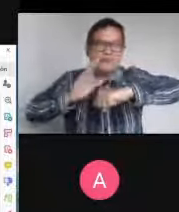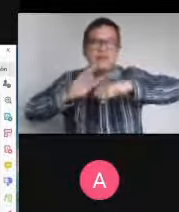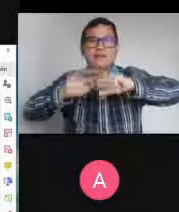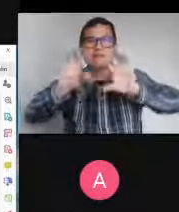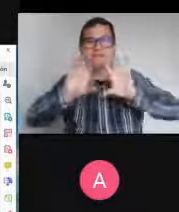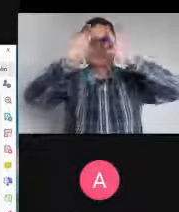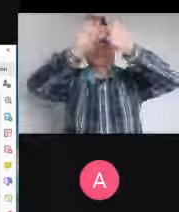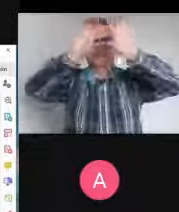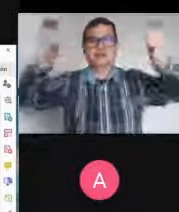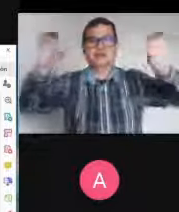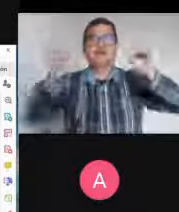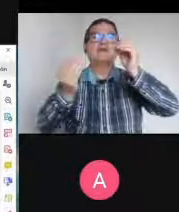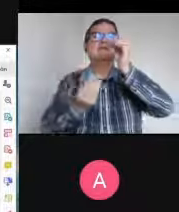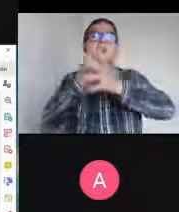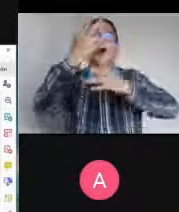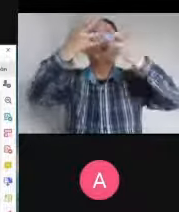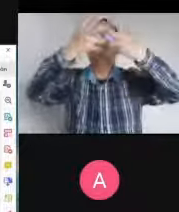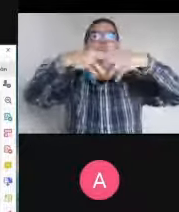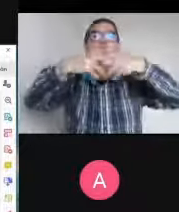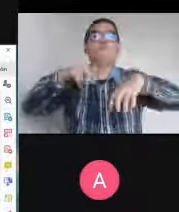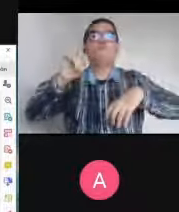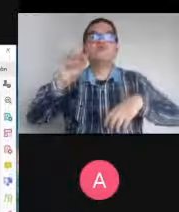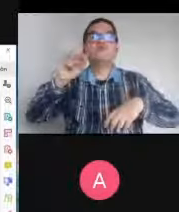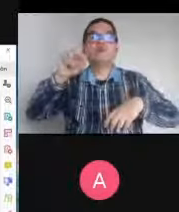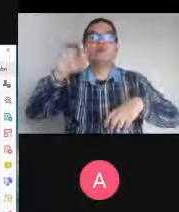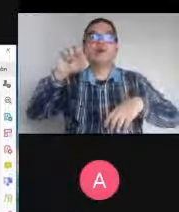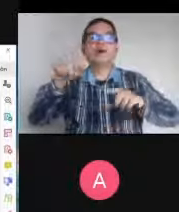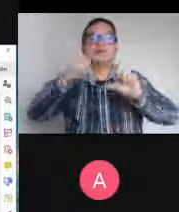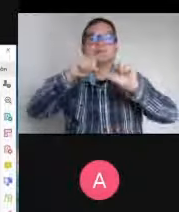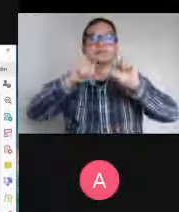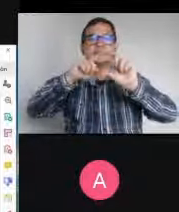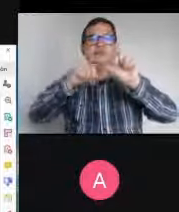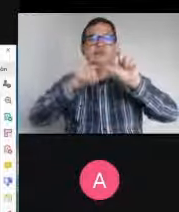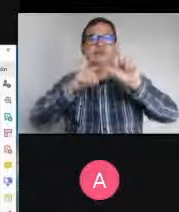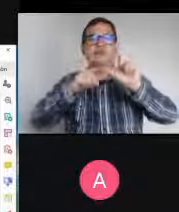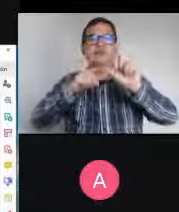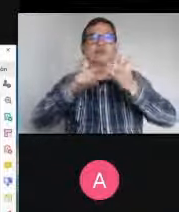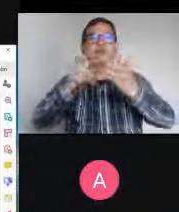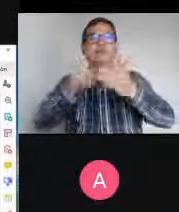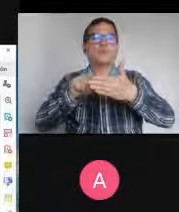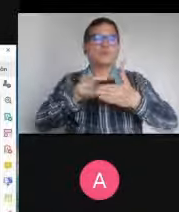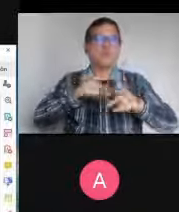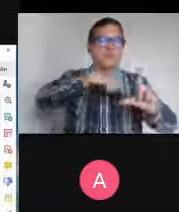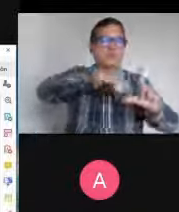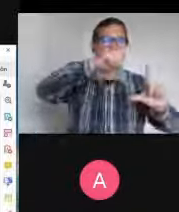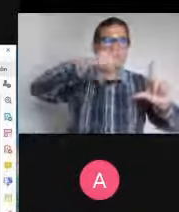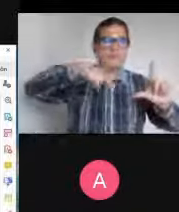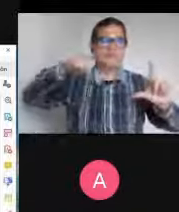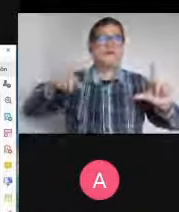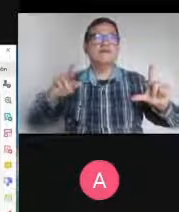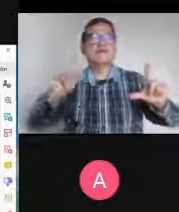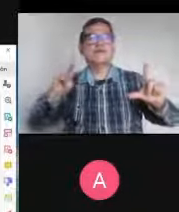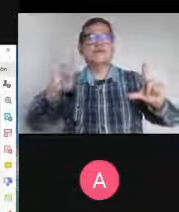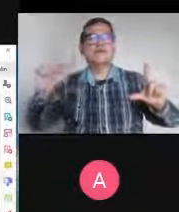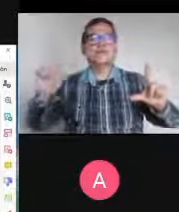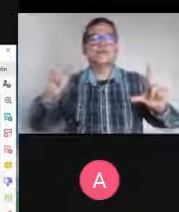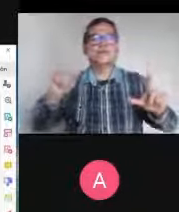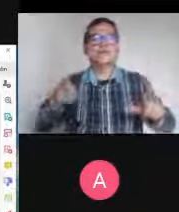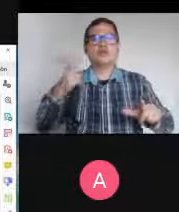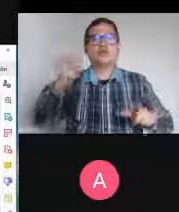generador de funciones. Tenemos un display donde nos muestra la frecuencia. Tenemos dos perillitas